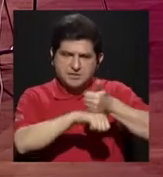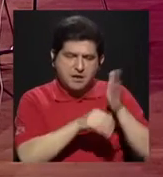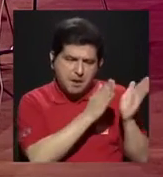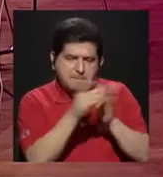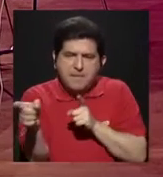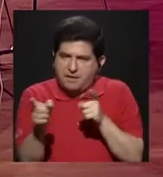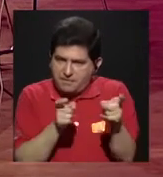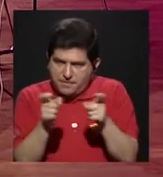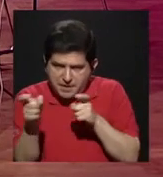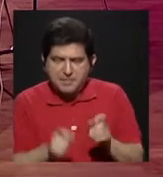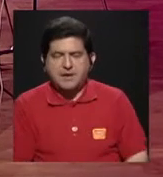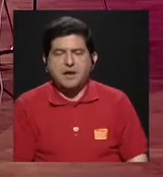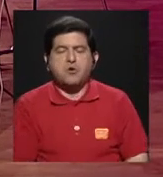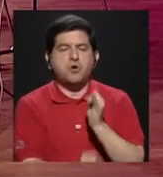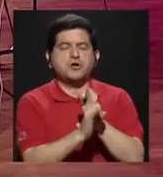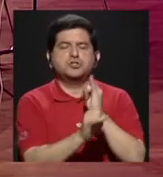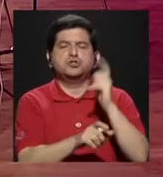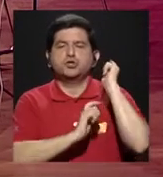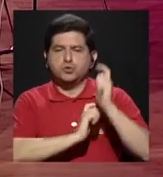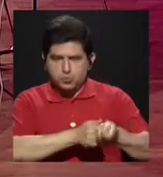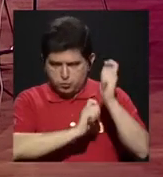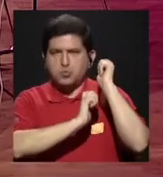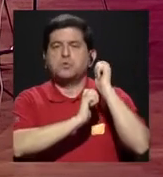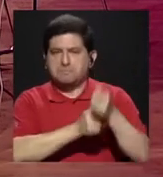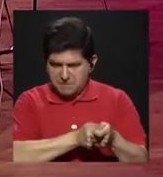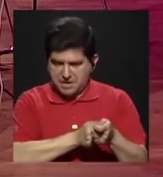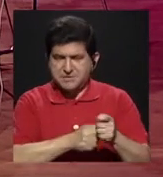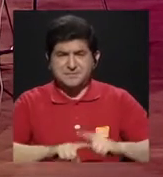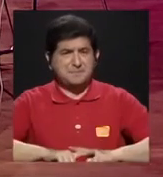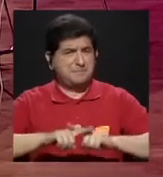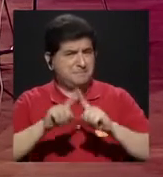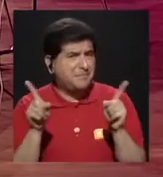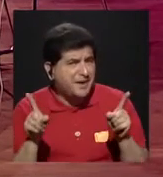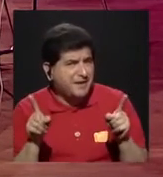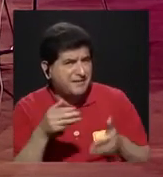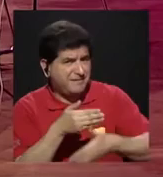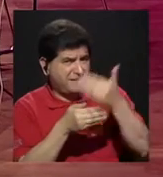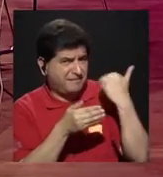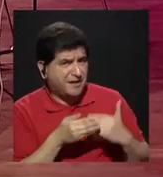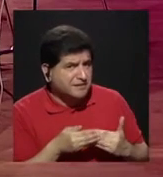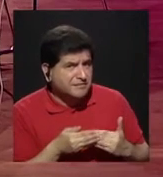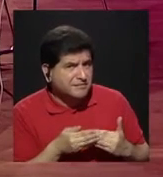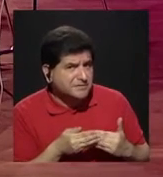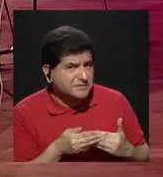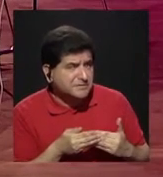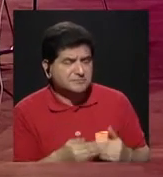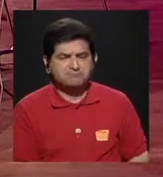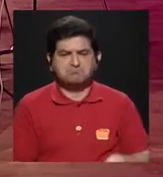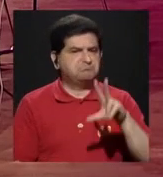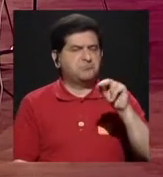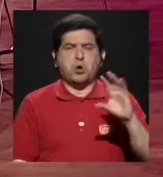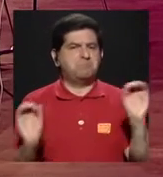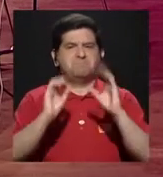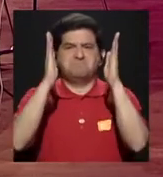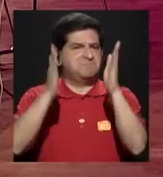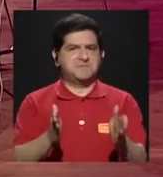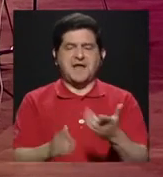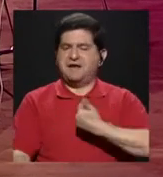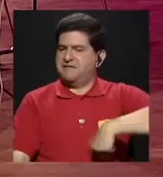de manejo, en Copesca, que ha estado ahí, ¿verdad? Pero anteriormente no, nadie nos había